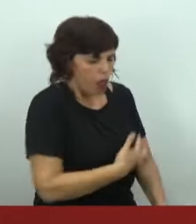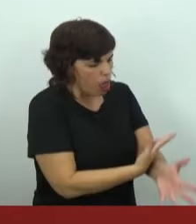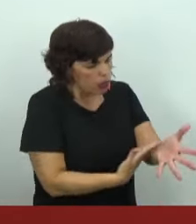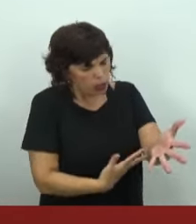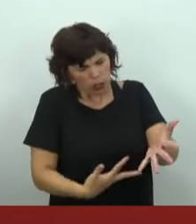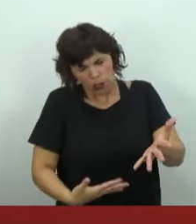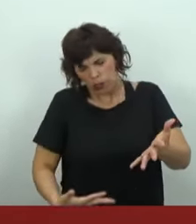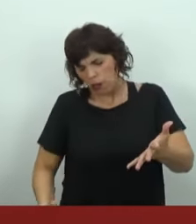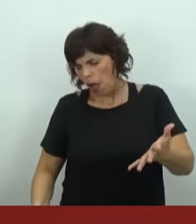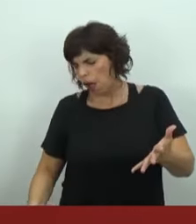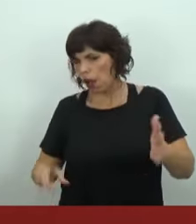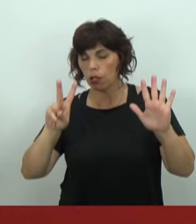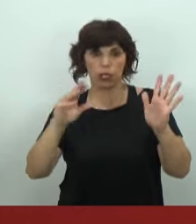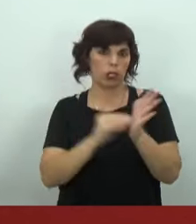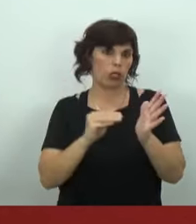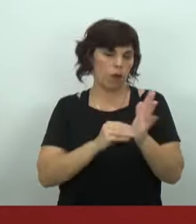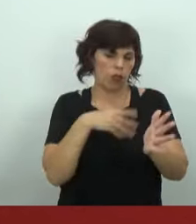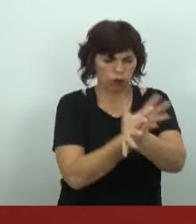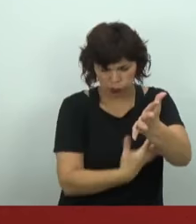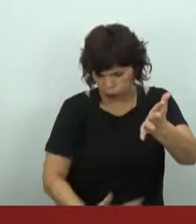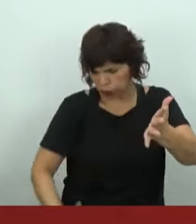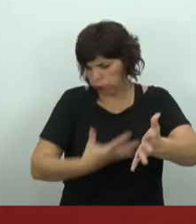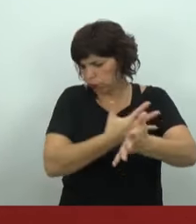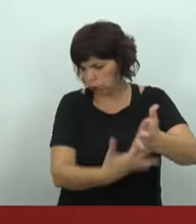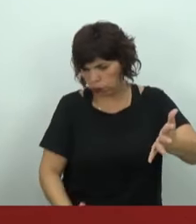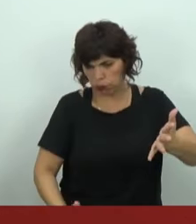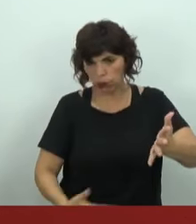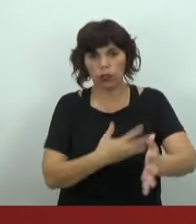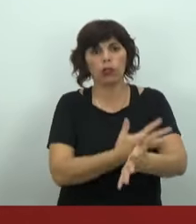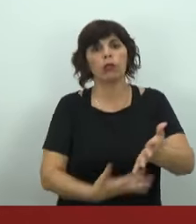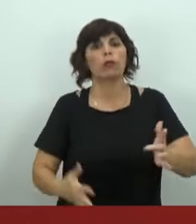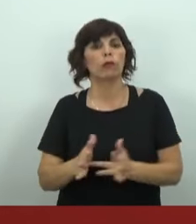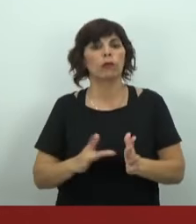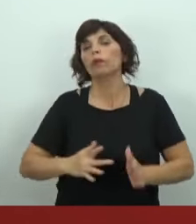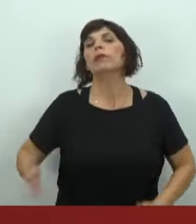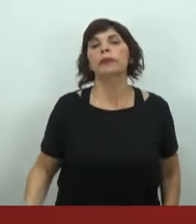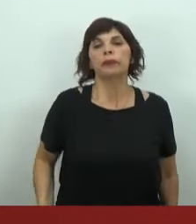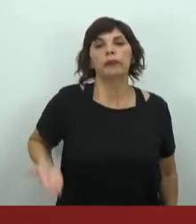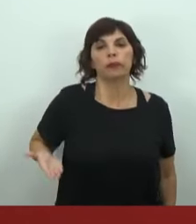sangró. ¿Y por qué la sangre de Jesucristo es tan importante?